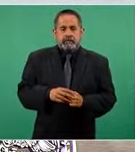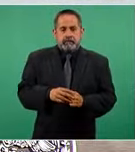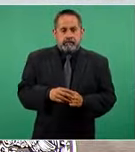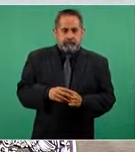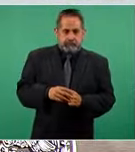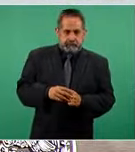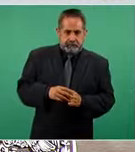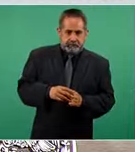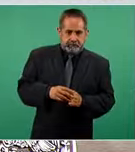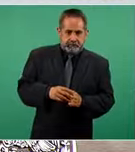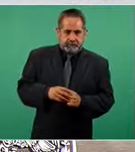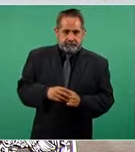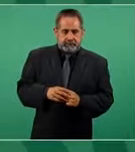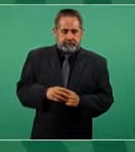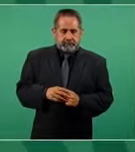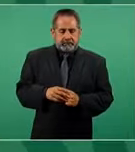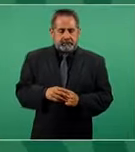todos esos